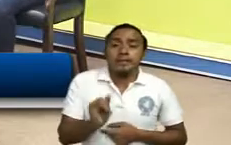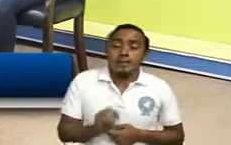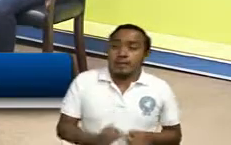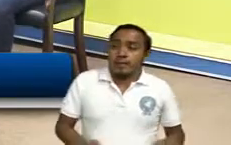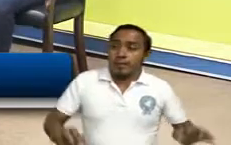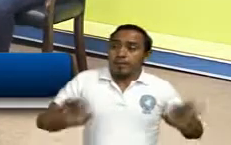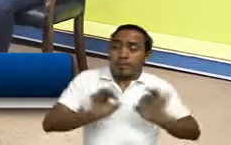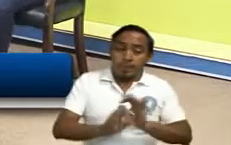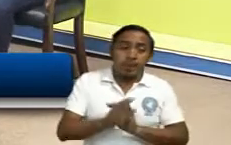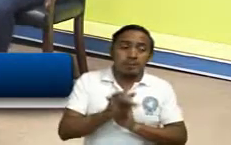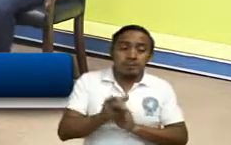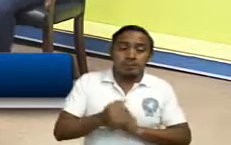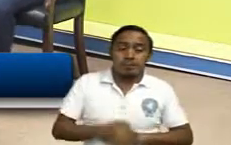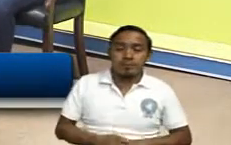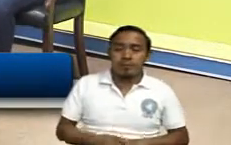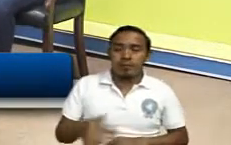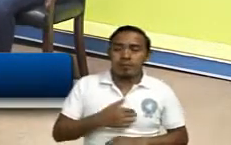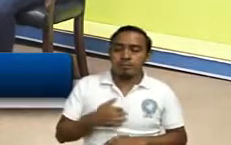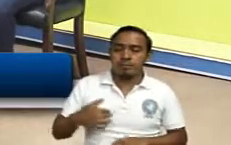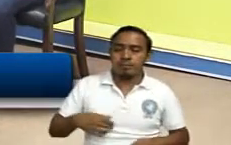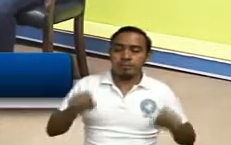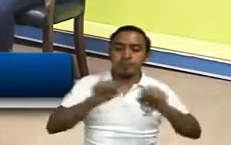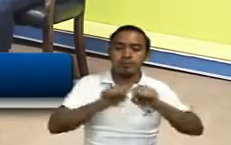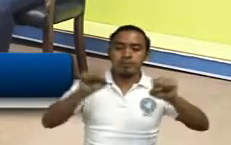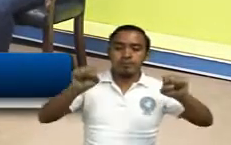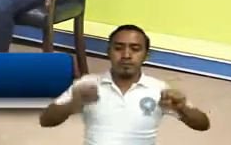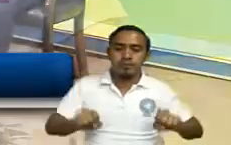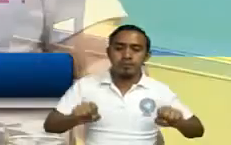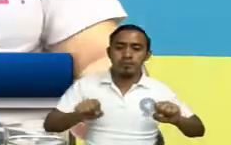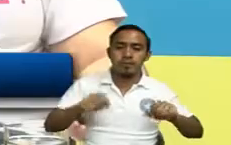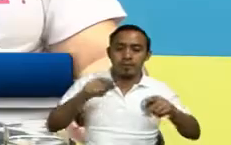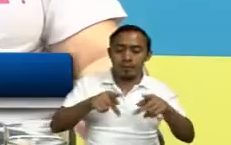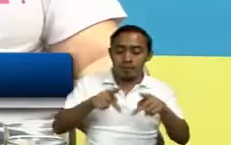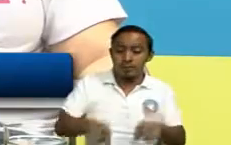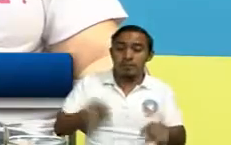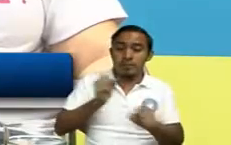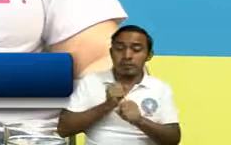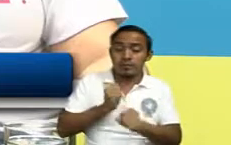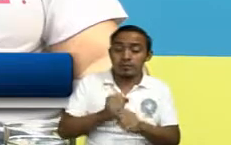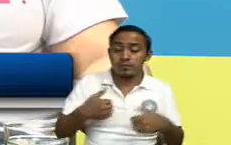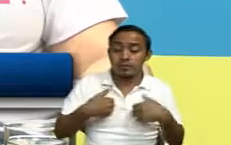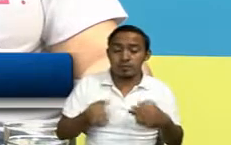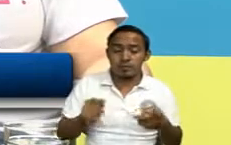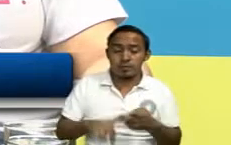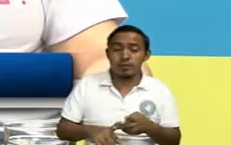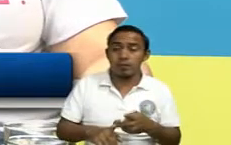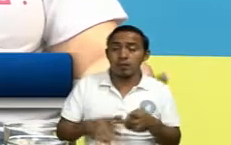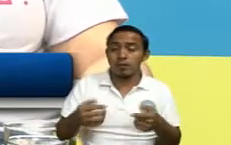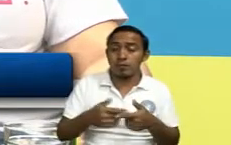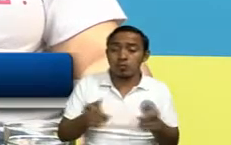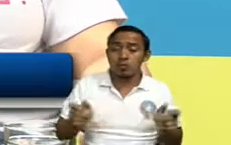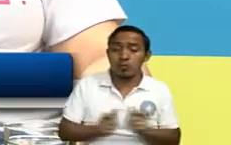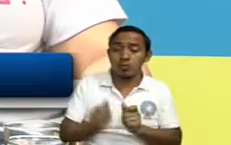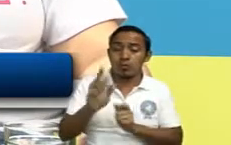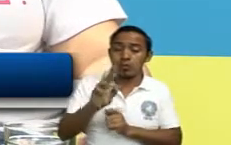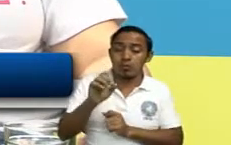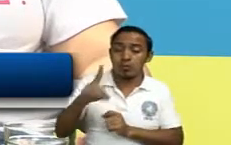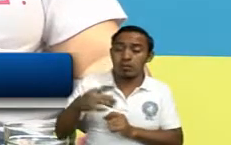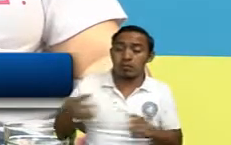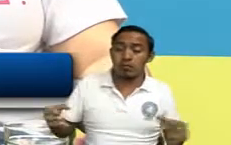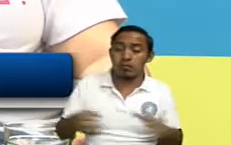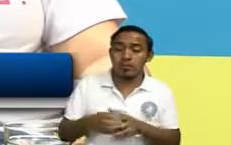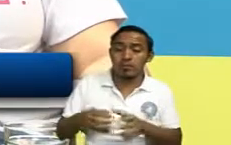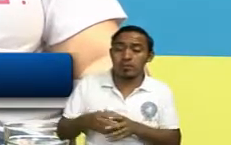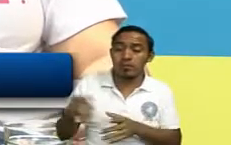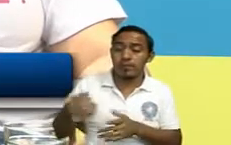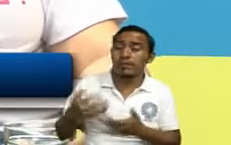importante. De hecho, sí, se realizan capacitaciones tanto al personal de salud, tenemos la red comunitaria, que es la que trabaja en conjunto con el